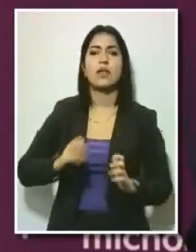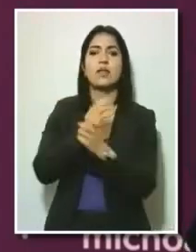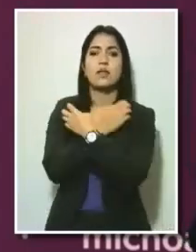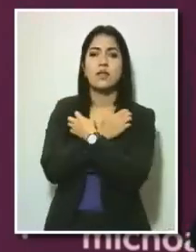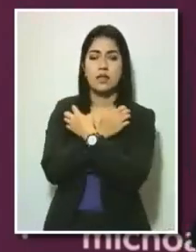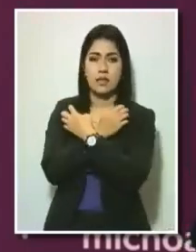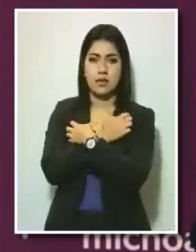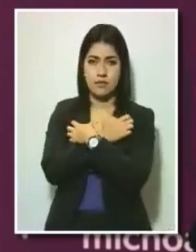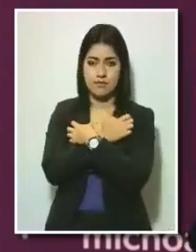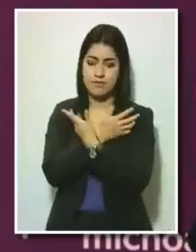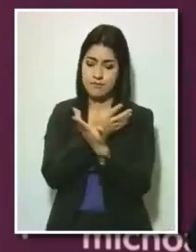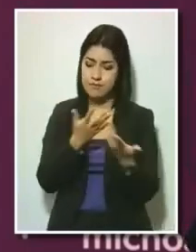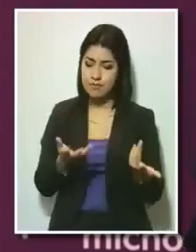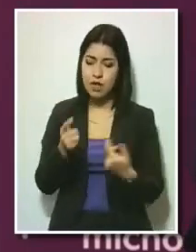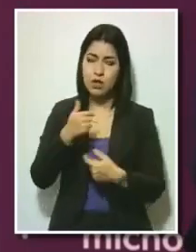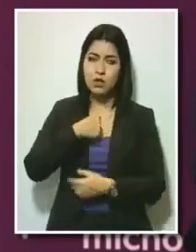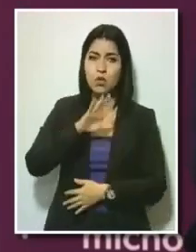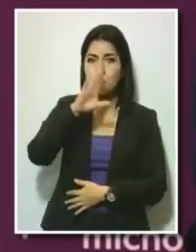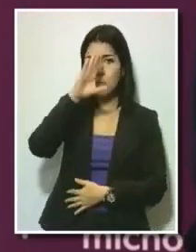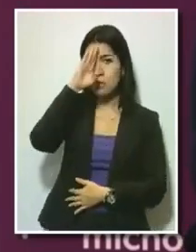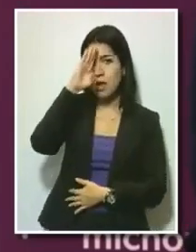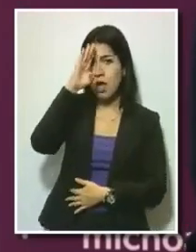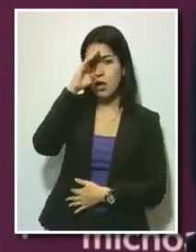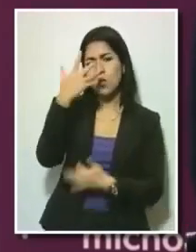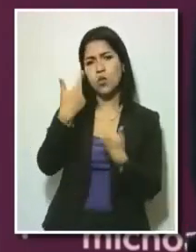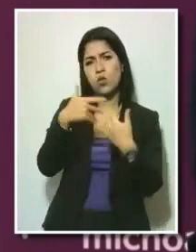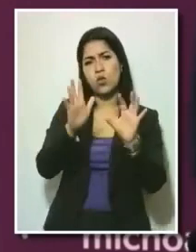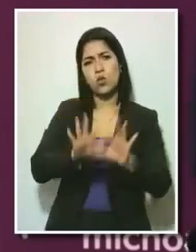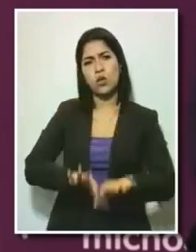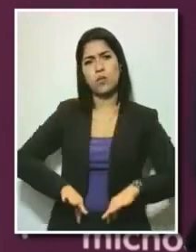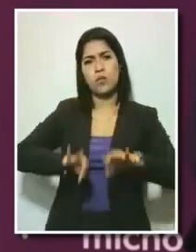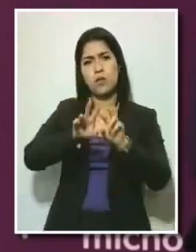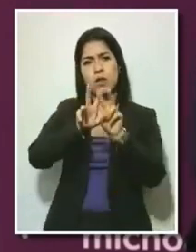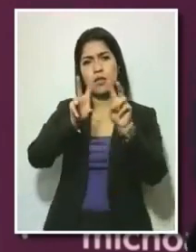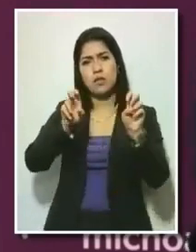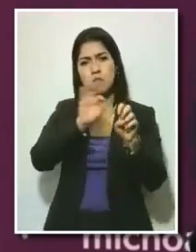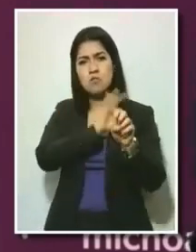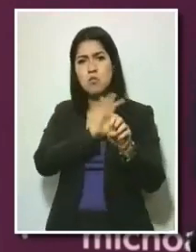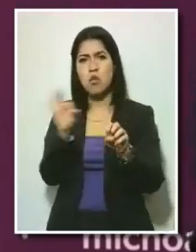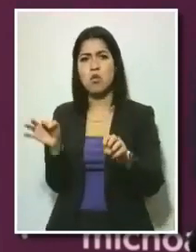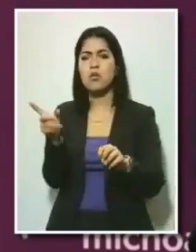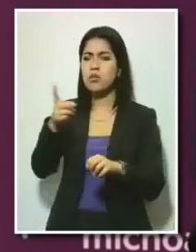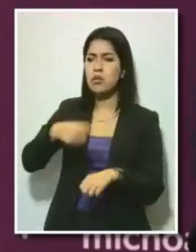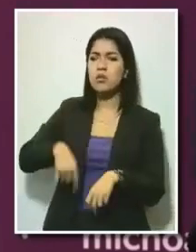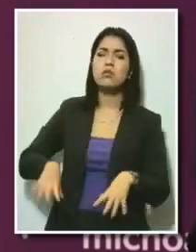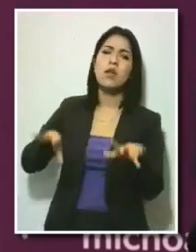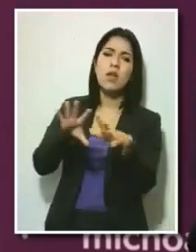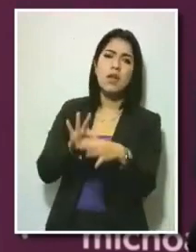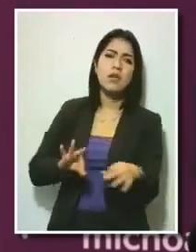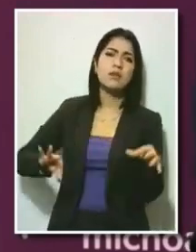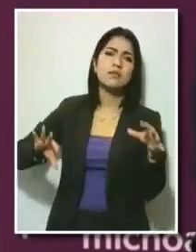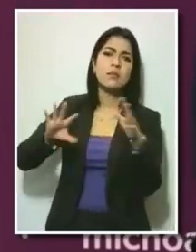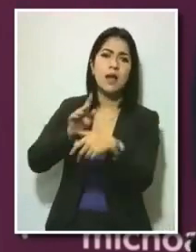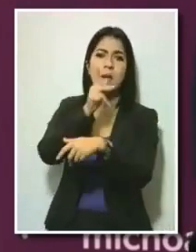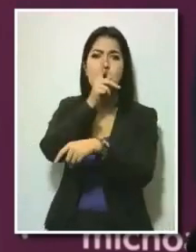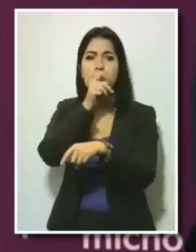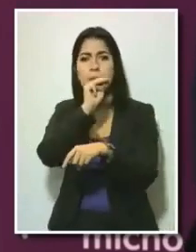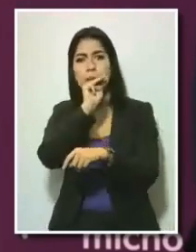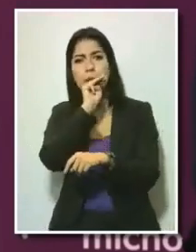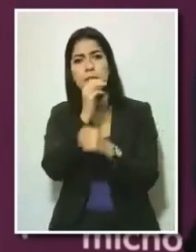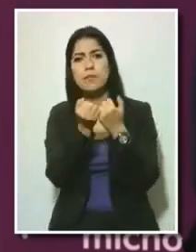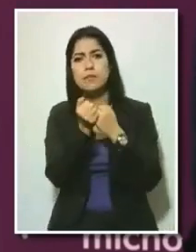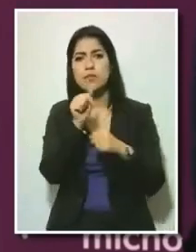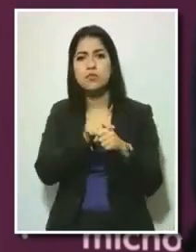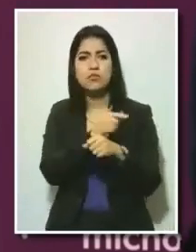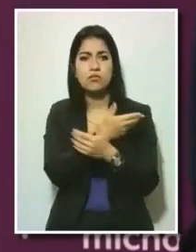ámbito educativo. A mí me parece que hay mucho tema para aclarar a los padres de familia, a la sociedad,